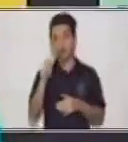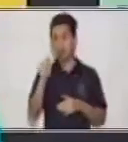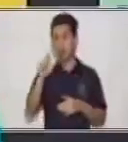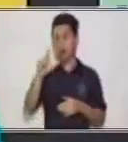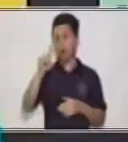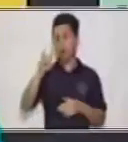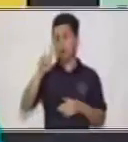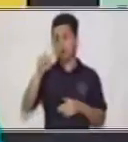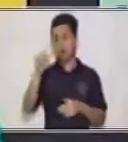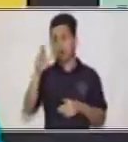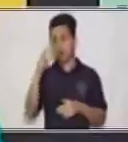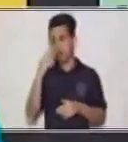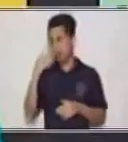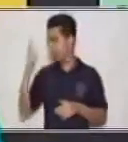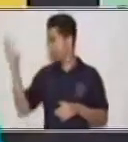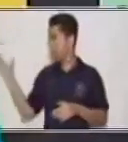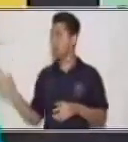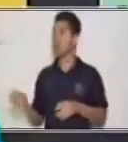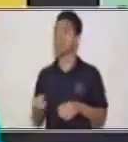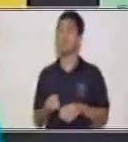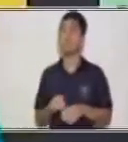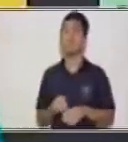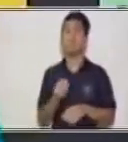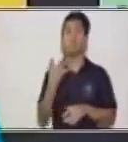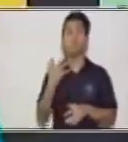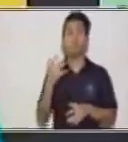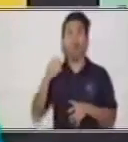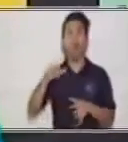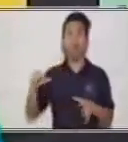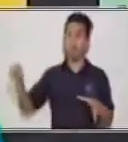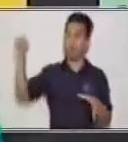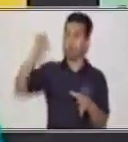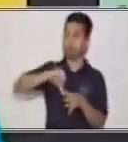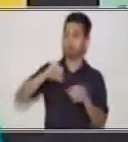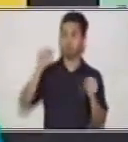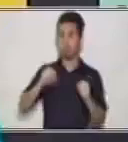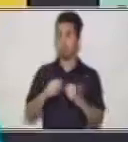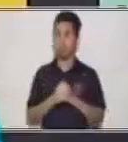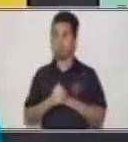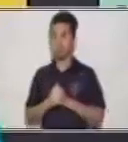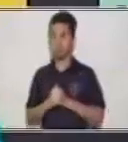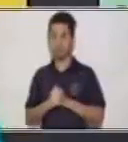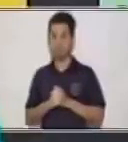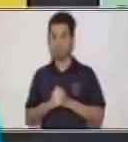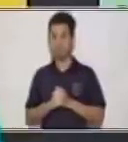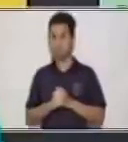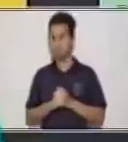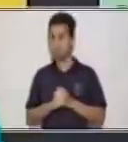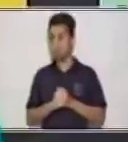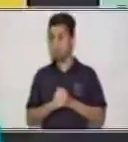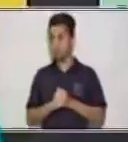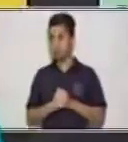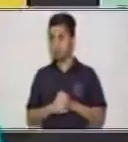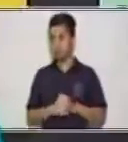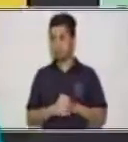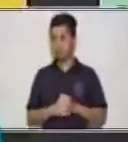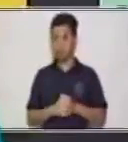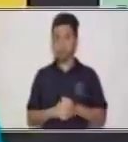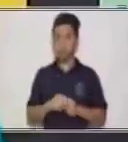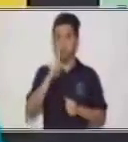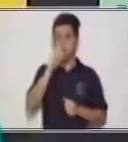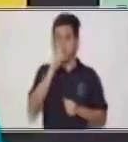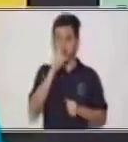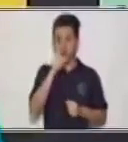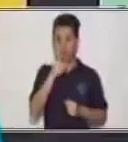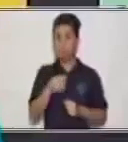objetos que están acá, cuánta agua podría caber en ellos. Por ejemplo, una botella, ¿le caben galones o le caben